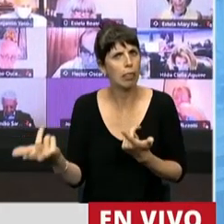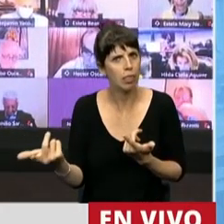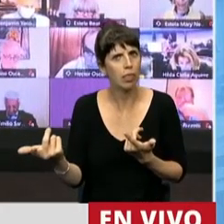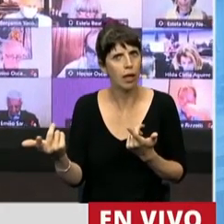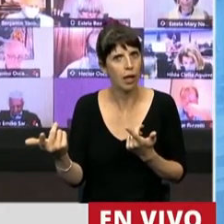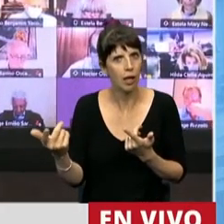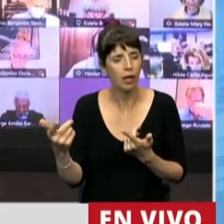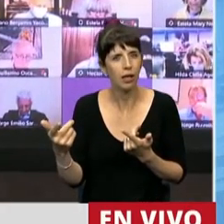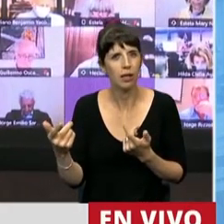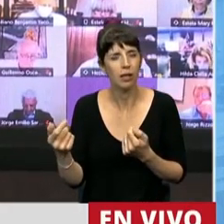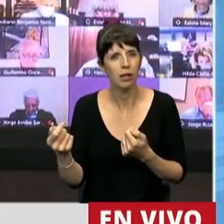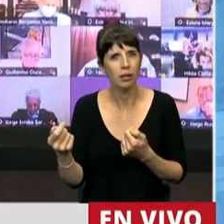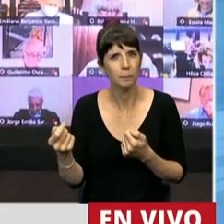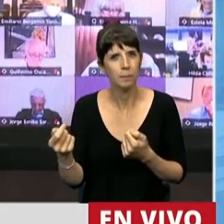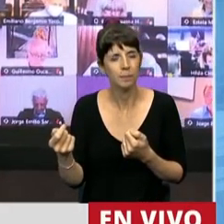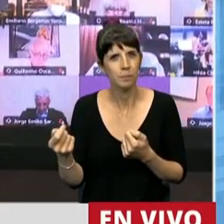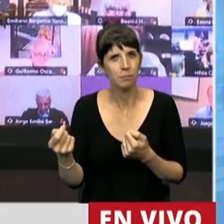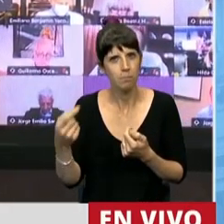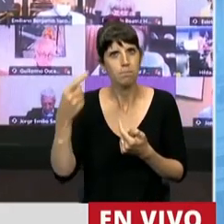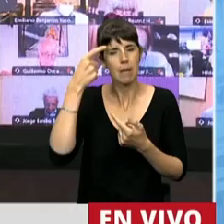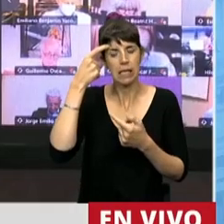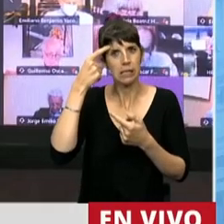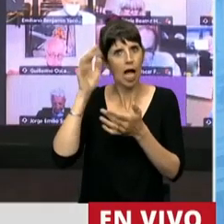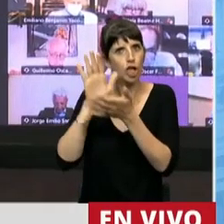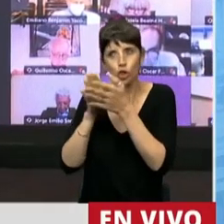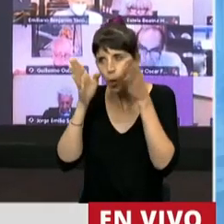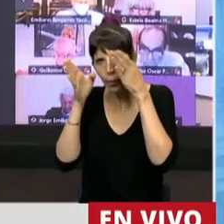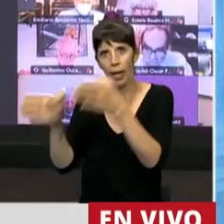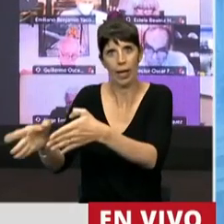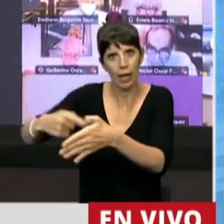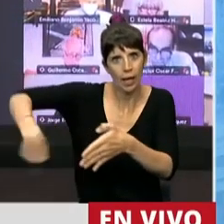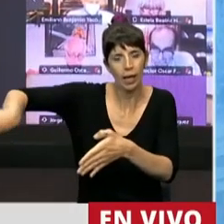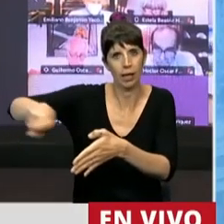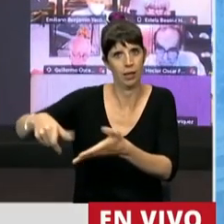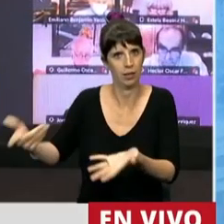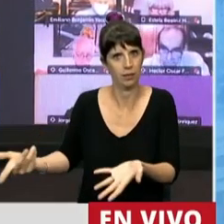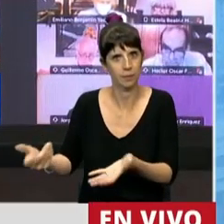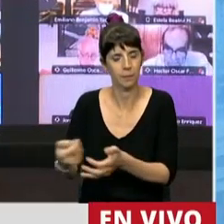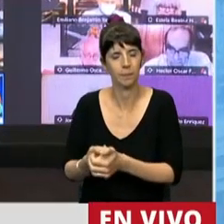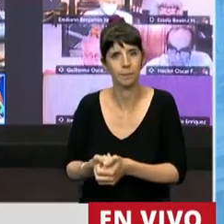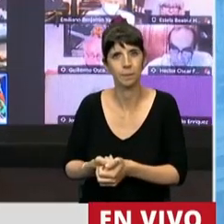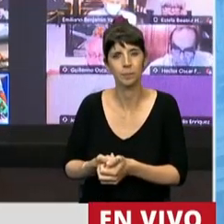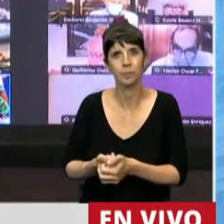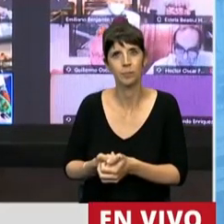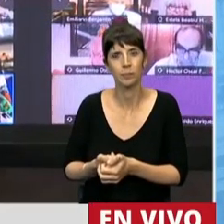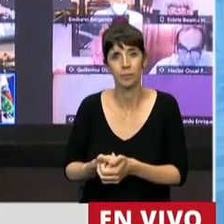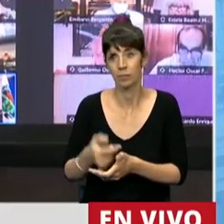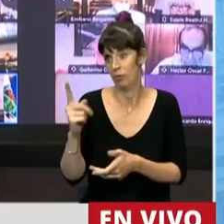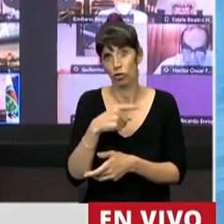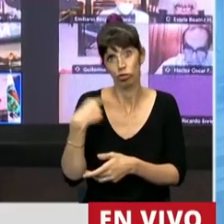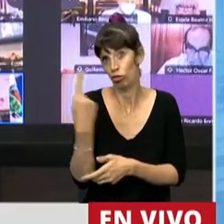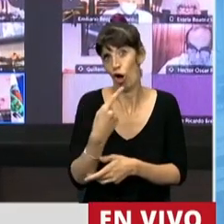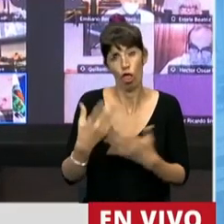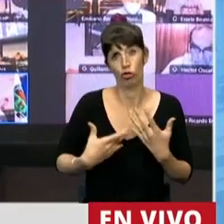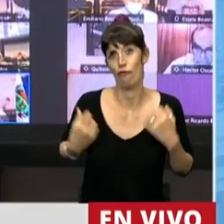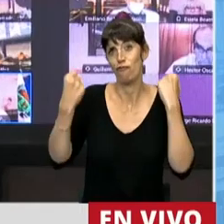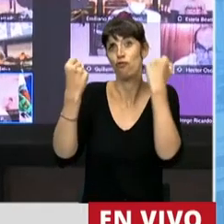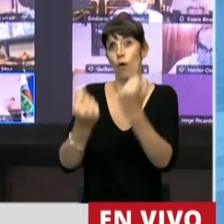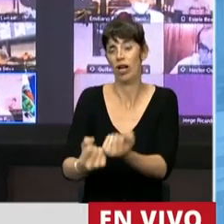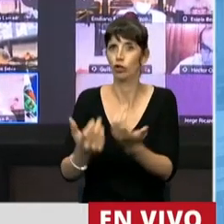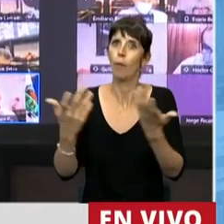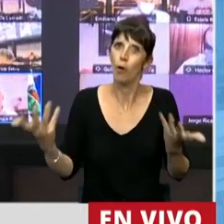en cuenta a este sector tan interesante de la economía. Es decir, todos estamos haciendo esfuerzo. Por